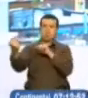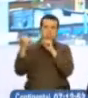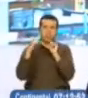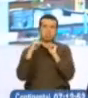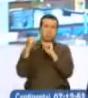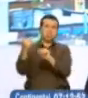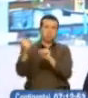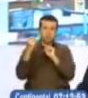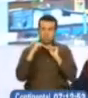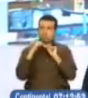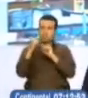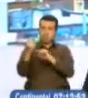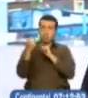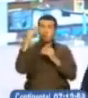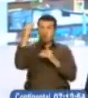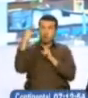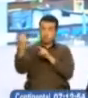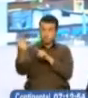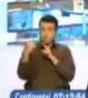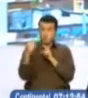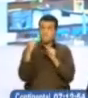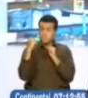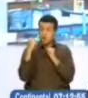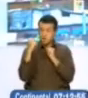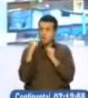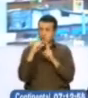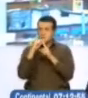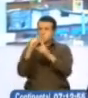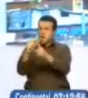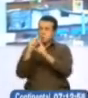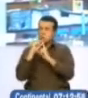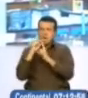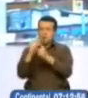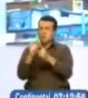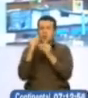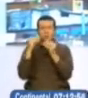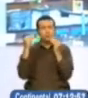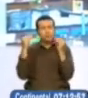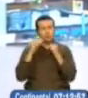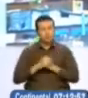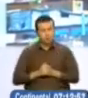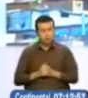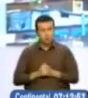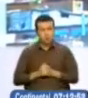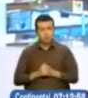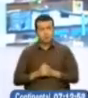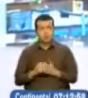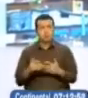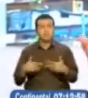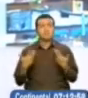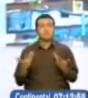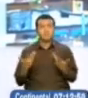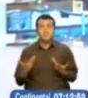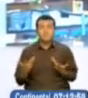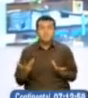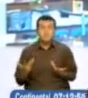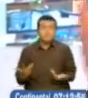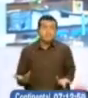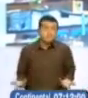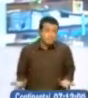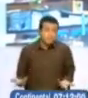política y la confrontación política fuerte, violenta, es casi casi inevitable. Pero es una confrontación y es una violencia, digamos, si